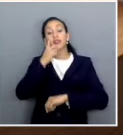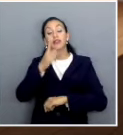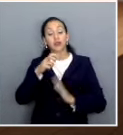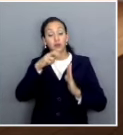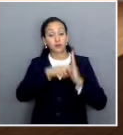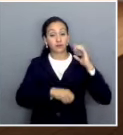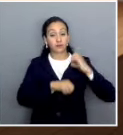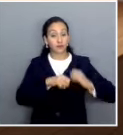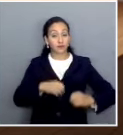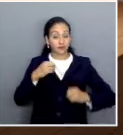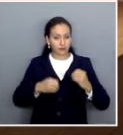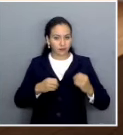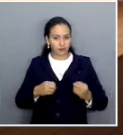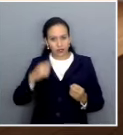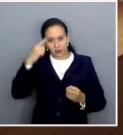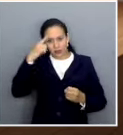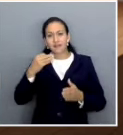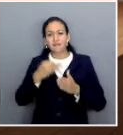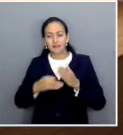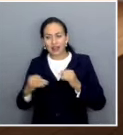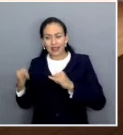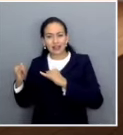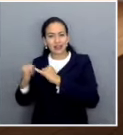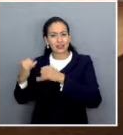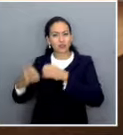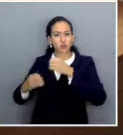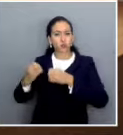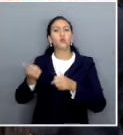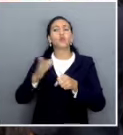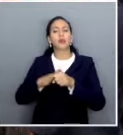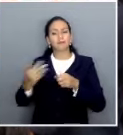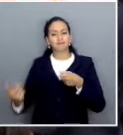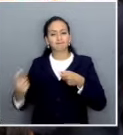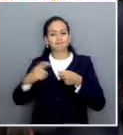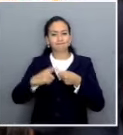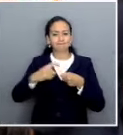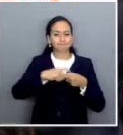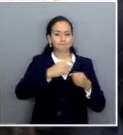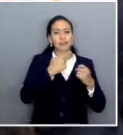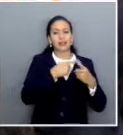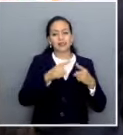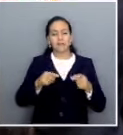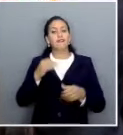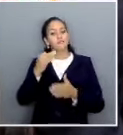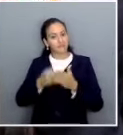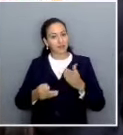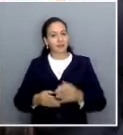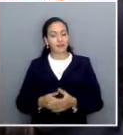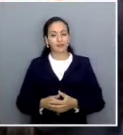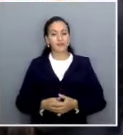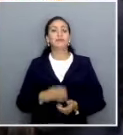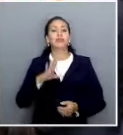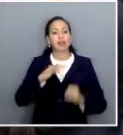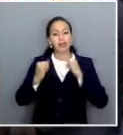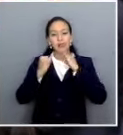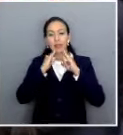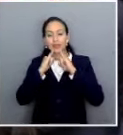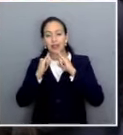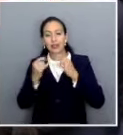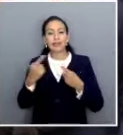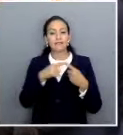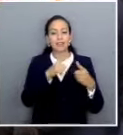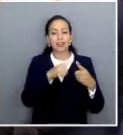a los tribunales de justicia administrativa y agrarios. En los debates en torno a la propuesta de reforma al Poder